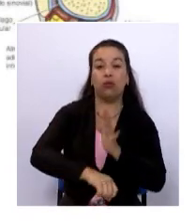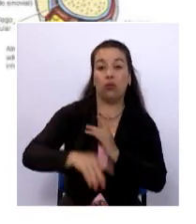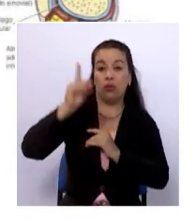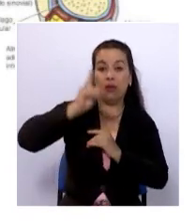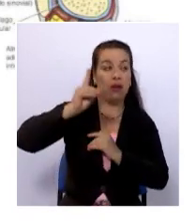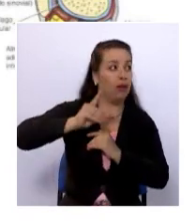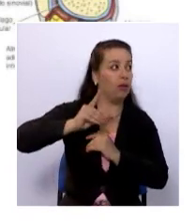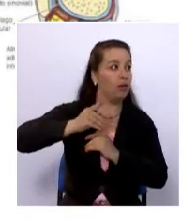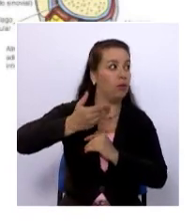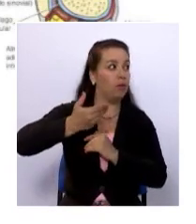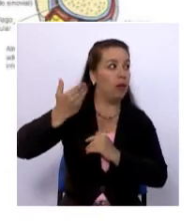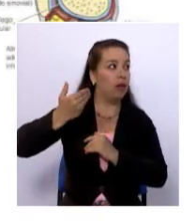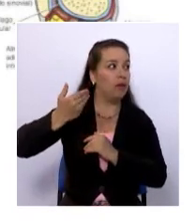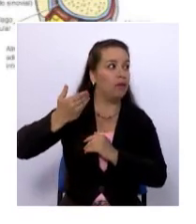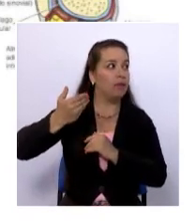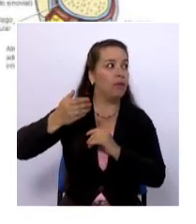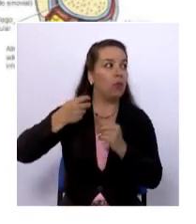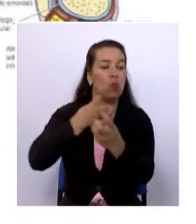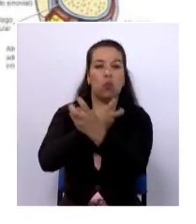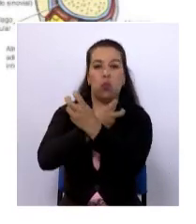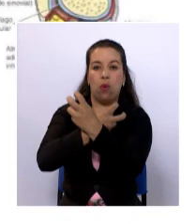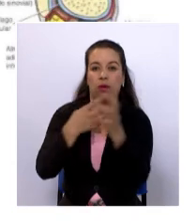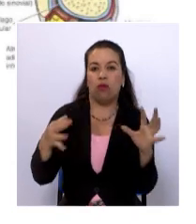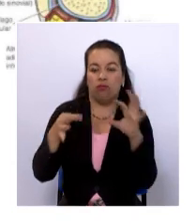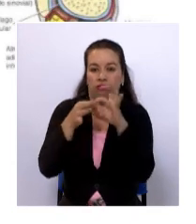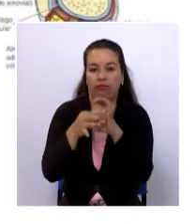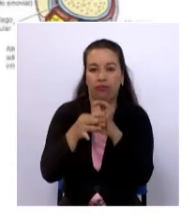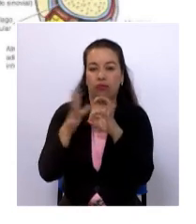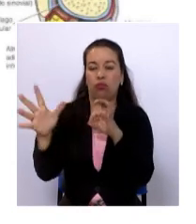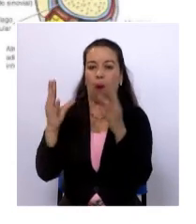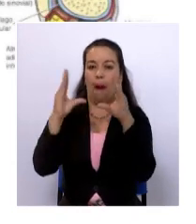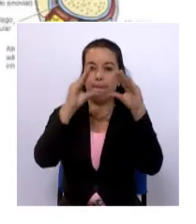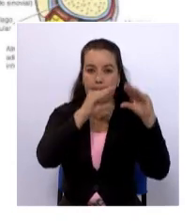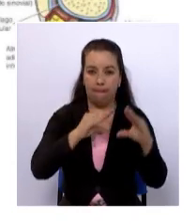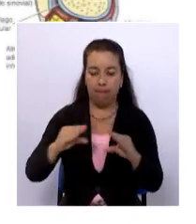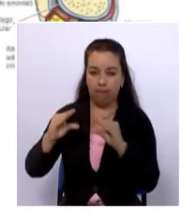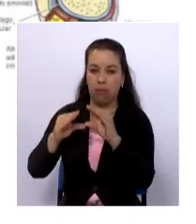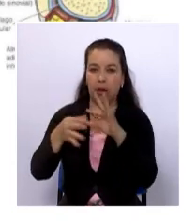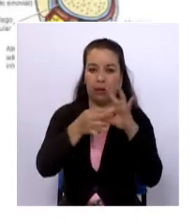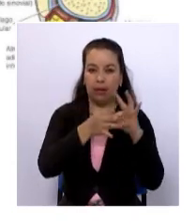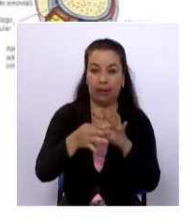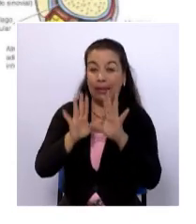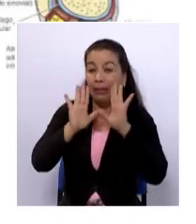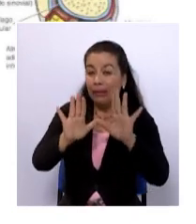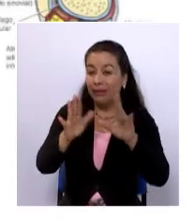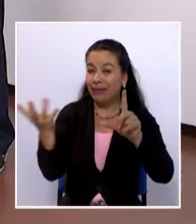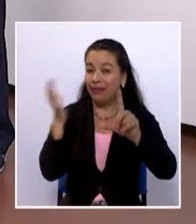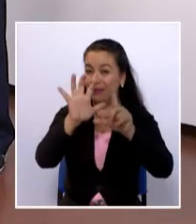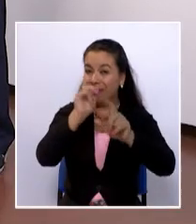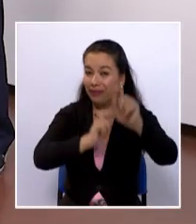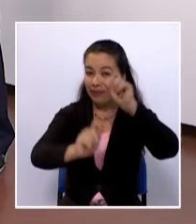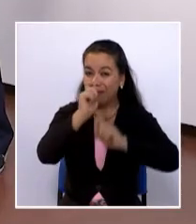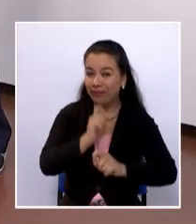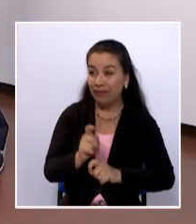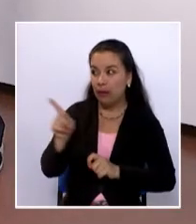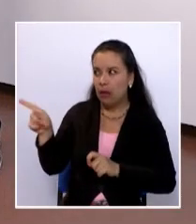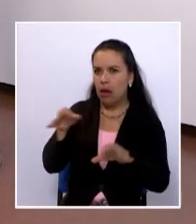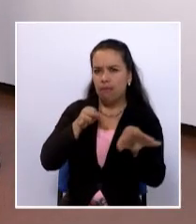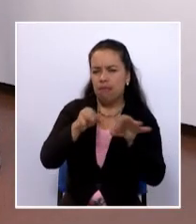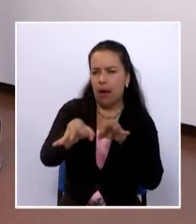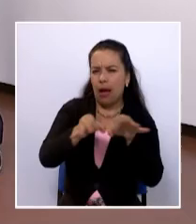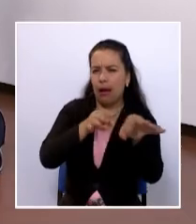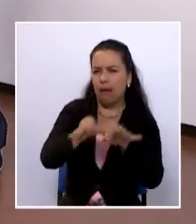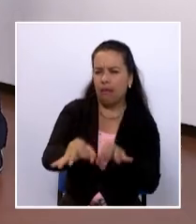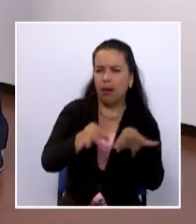algunos huesos acompañados de sus articulaciones y después de este corte de comerciales el doctor les va a explicar bien